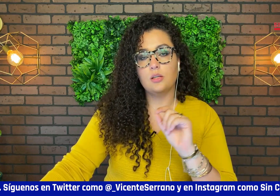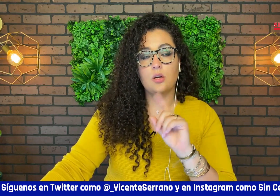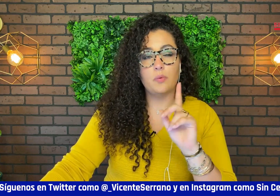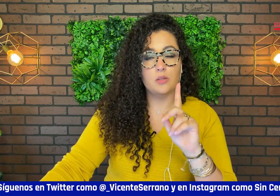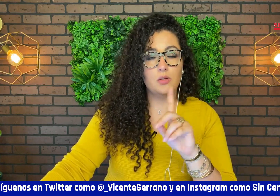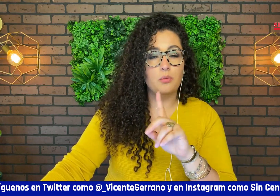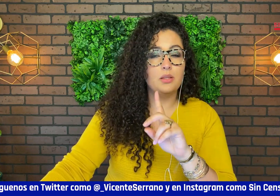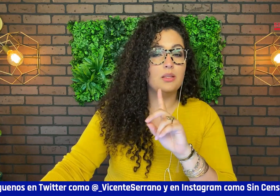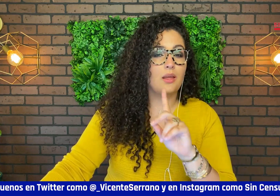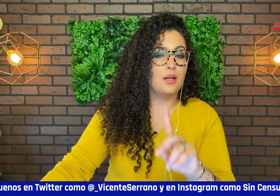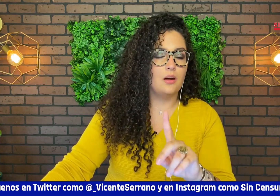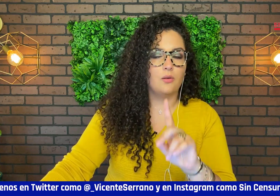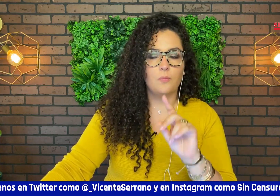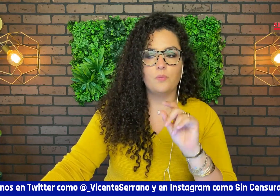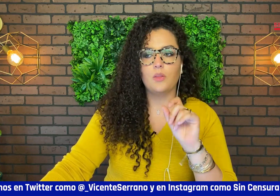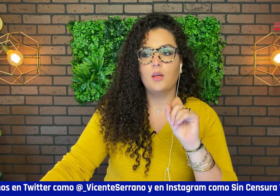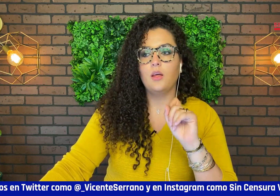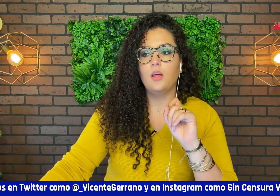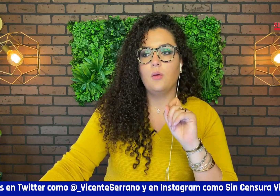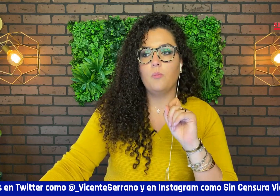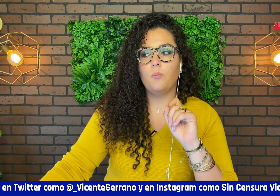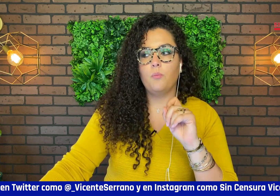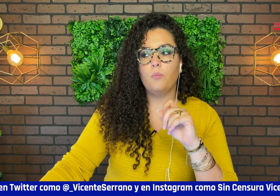Nacional Electoral, particularmente el de Hidalgo,